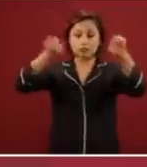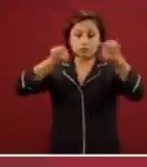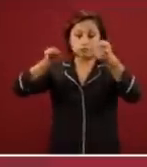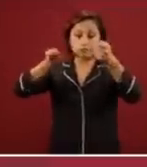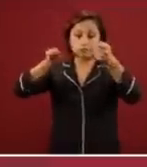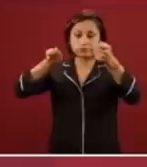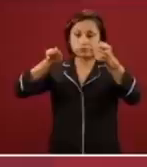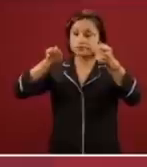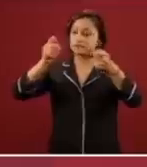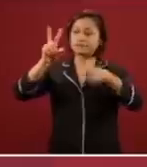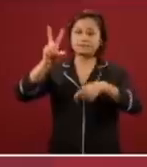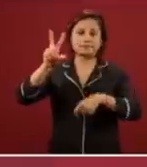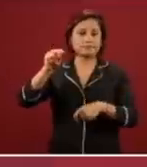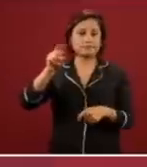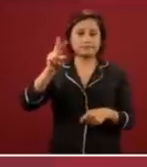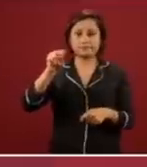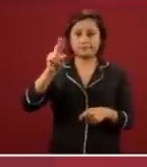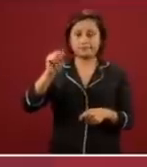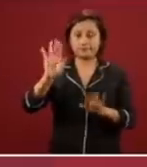Es muy importante.